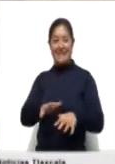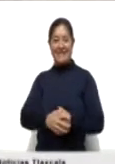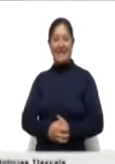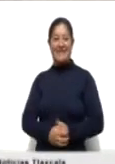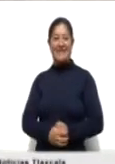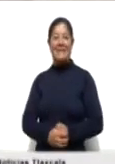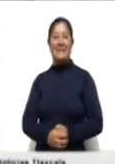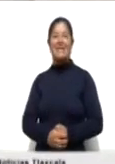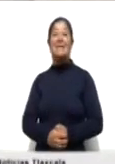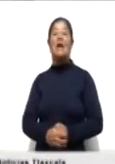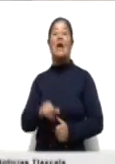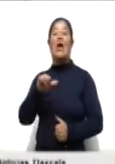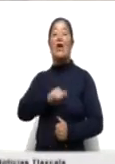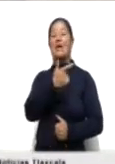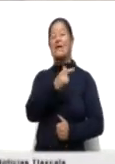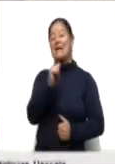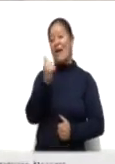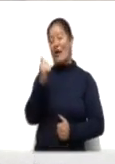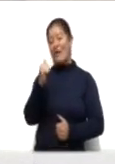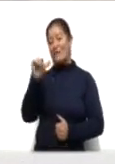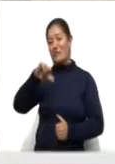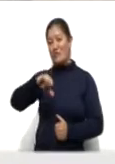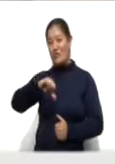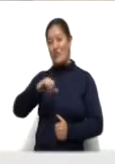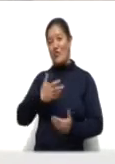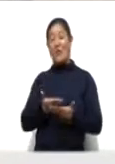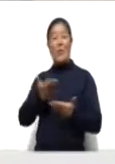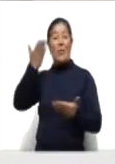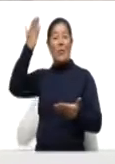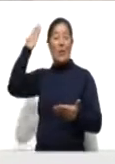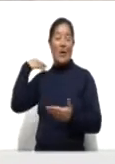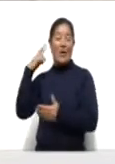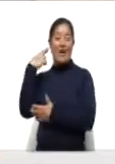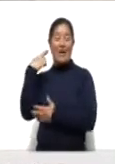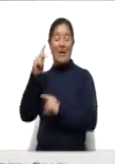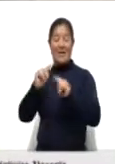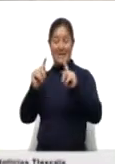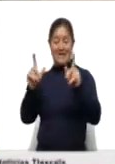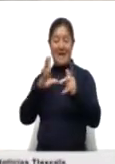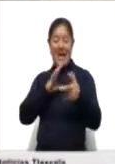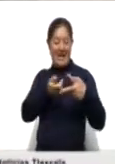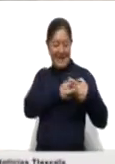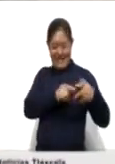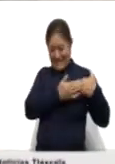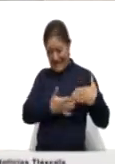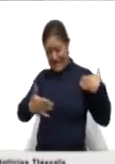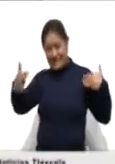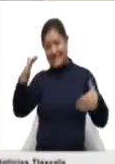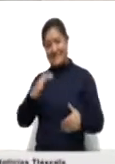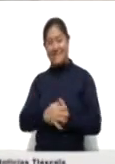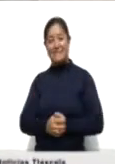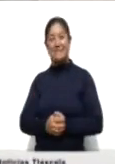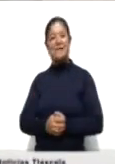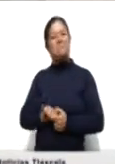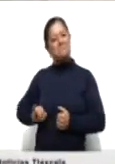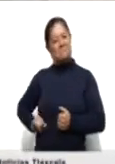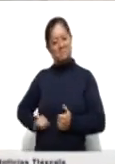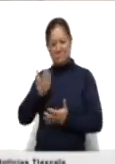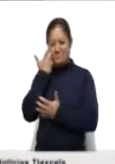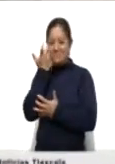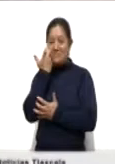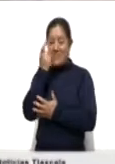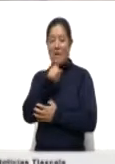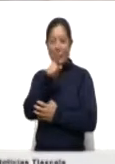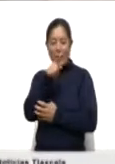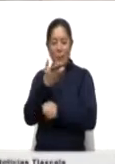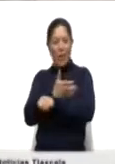7 de agosto y un día como hoy, Radio Tlaxcala nace, surge con la inquietud de acompañarle, de estar